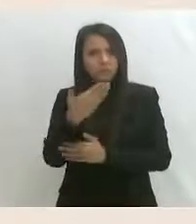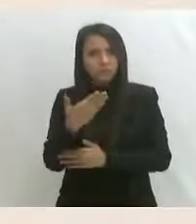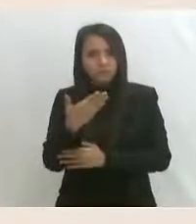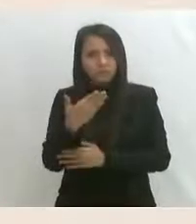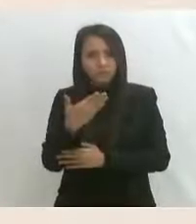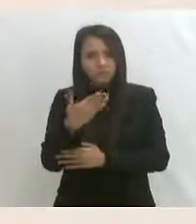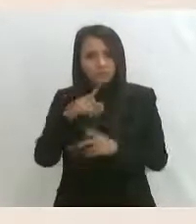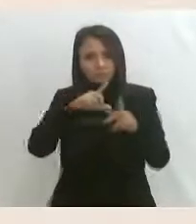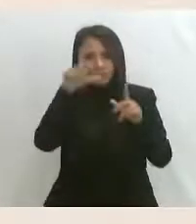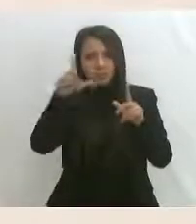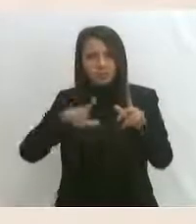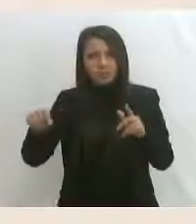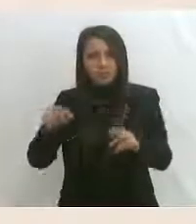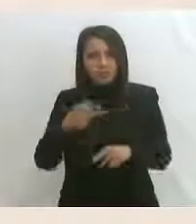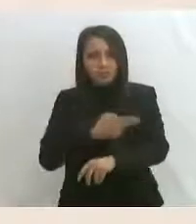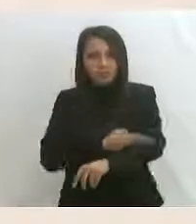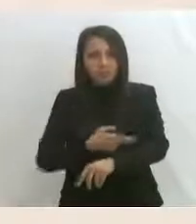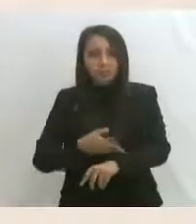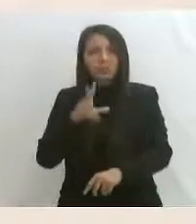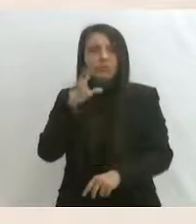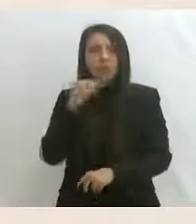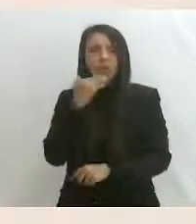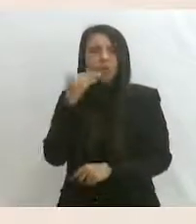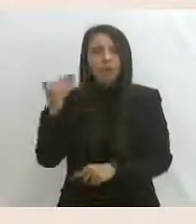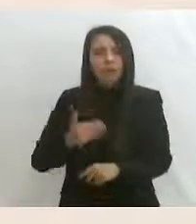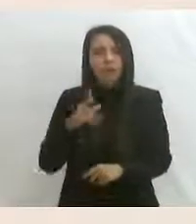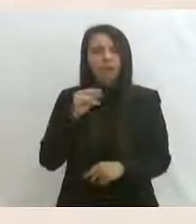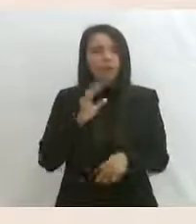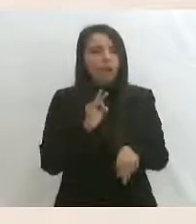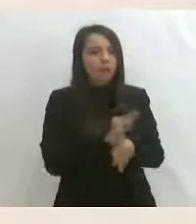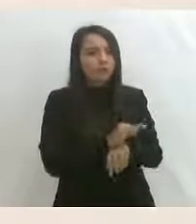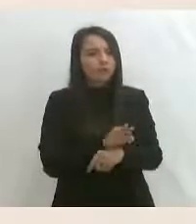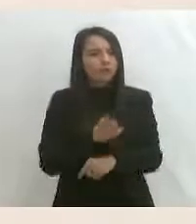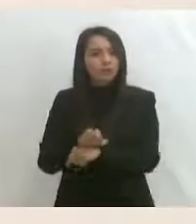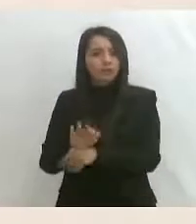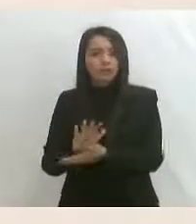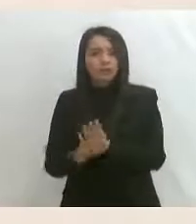que no haya privilegios para nadie,